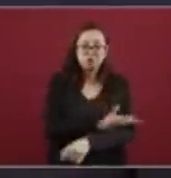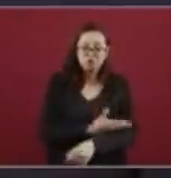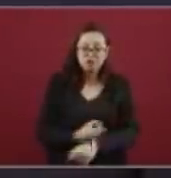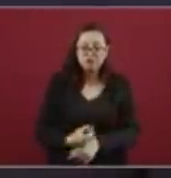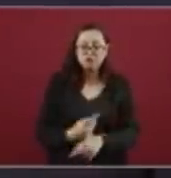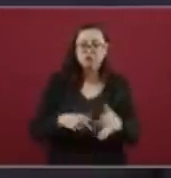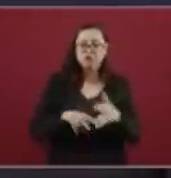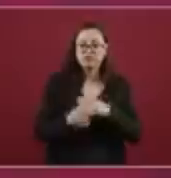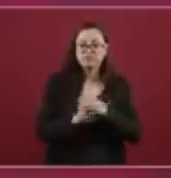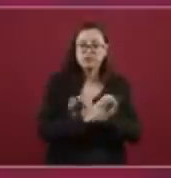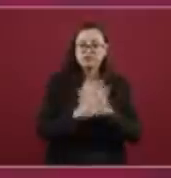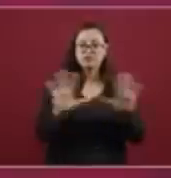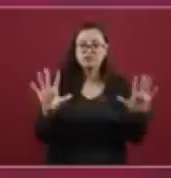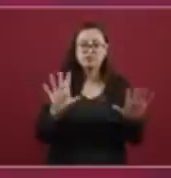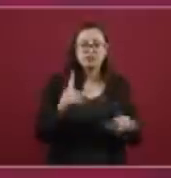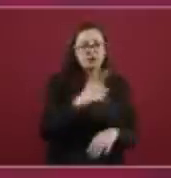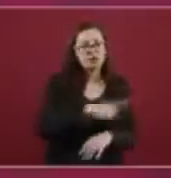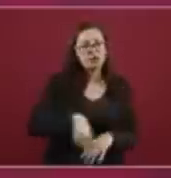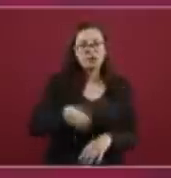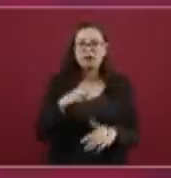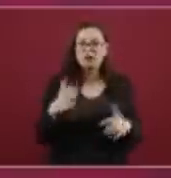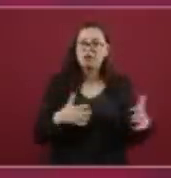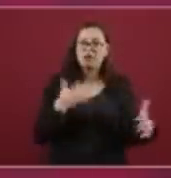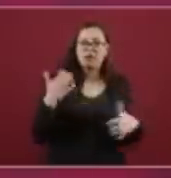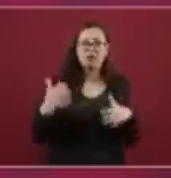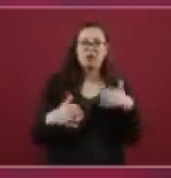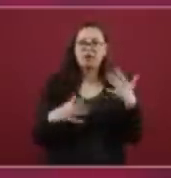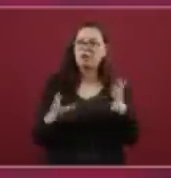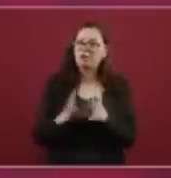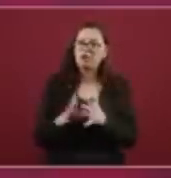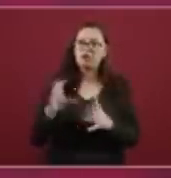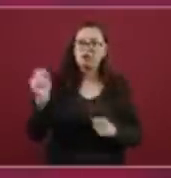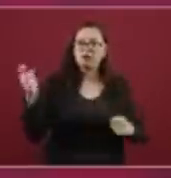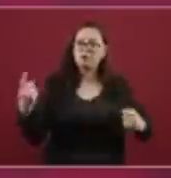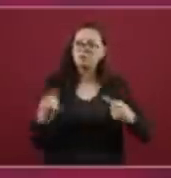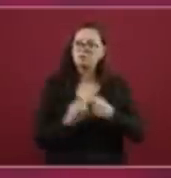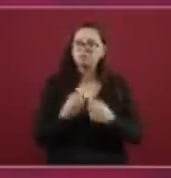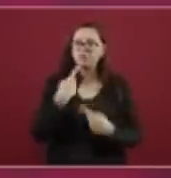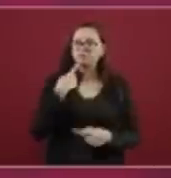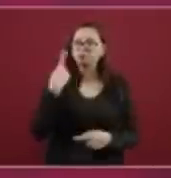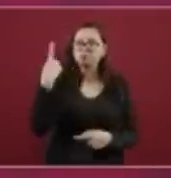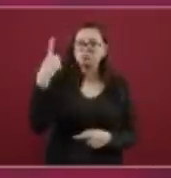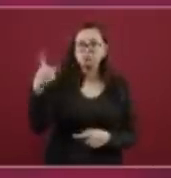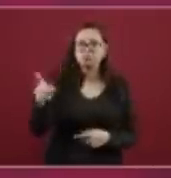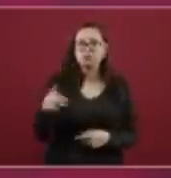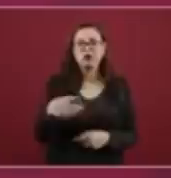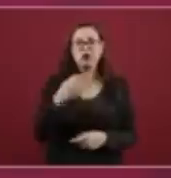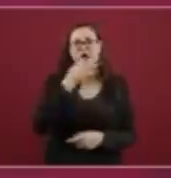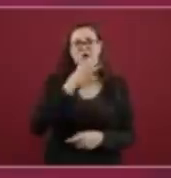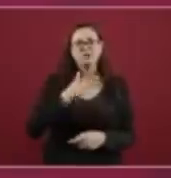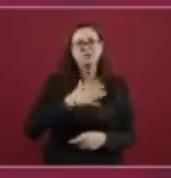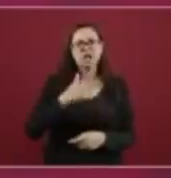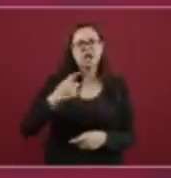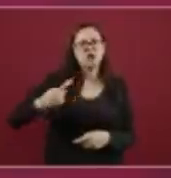y presentaron una controversia constitucional, diciendo que nosotros no podemos